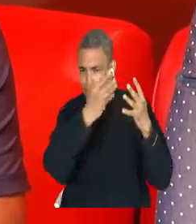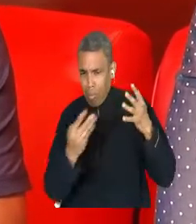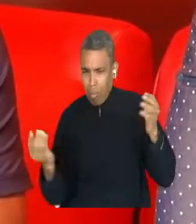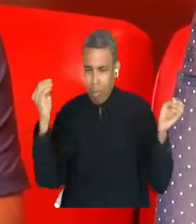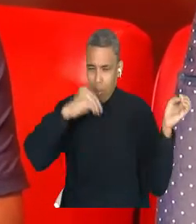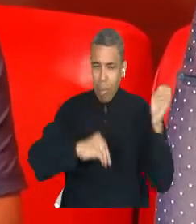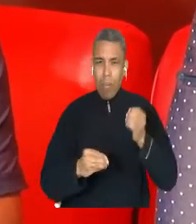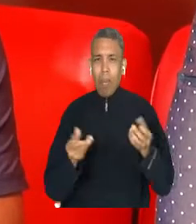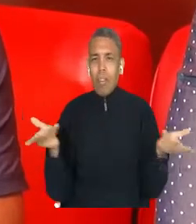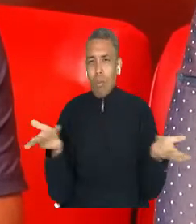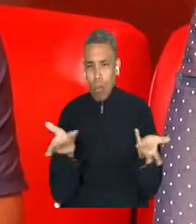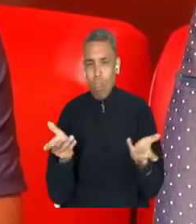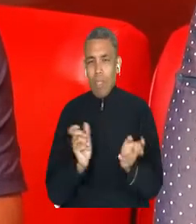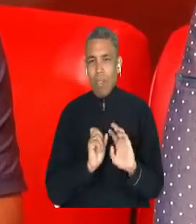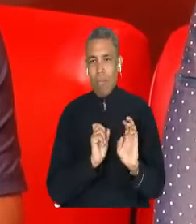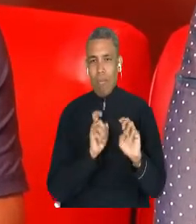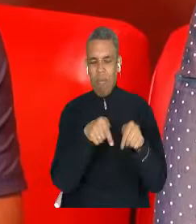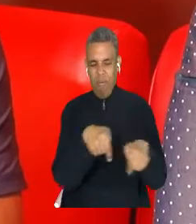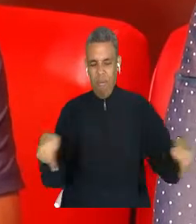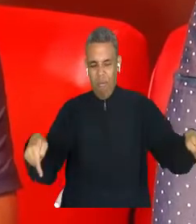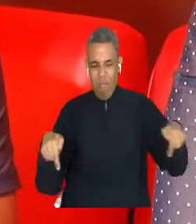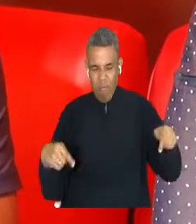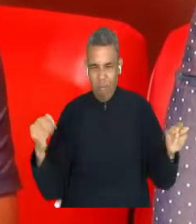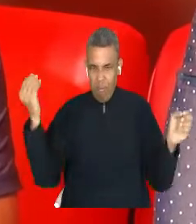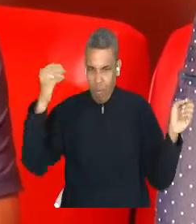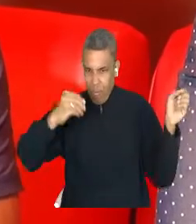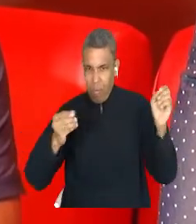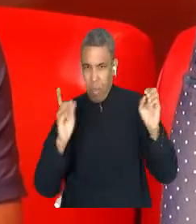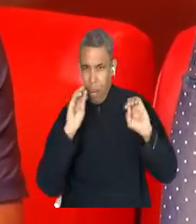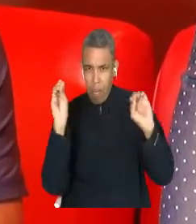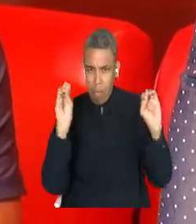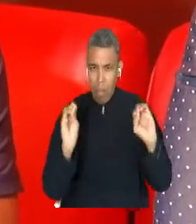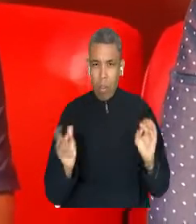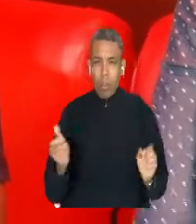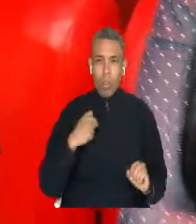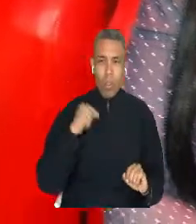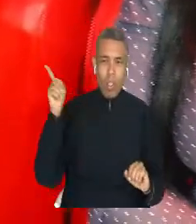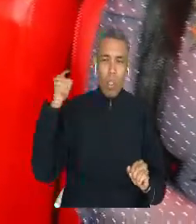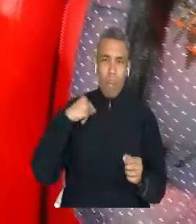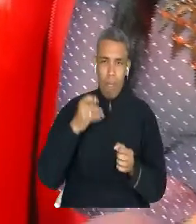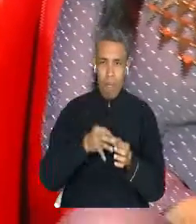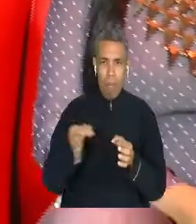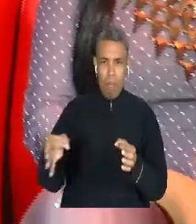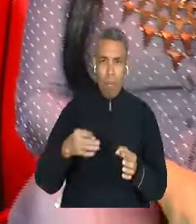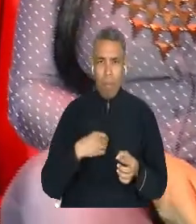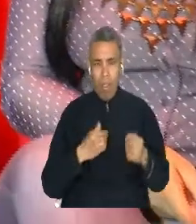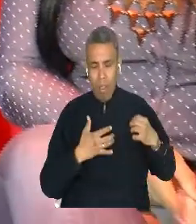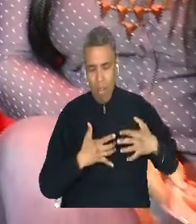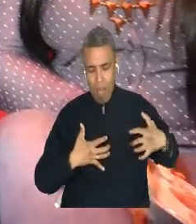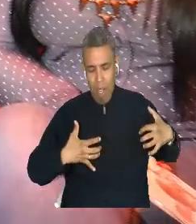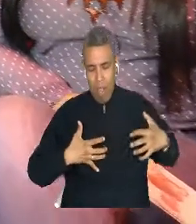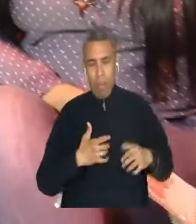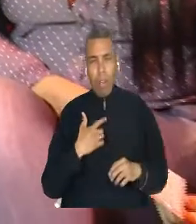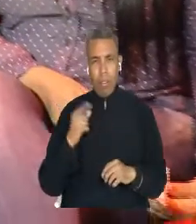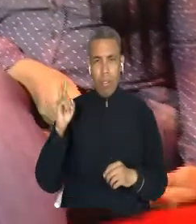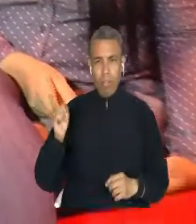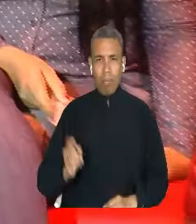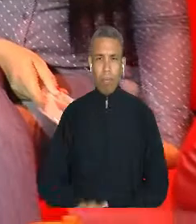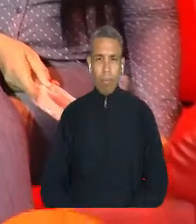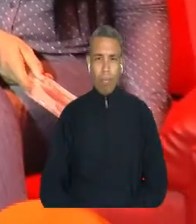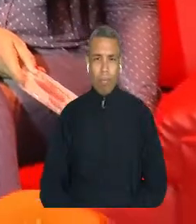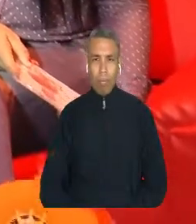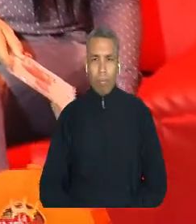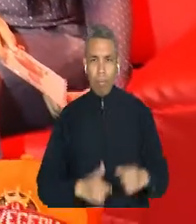con un grupo de trabajo, se logró llegar a ese objetivo de tener un sonido muy, muy personal. La canción tiene un estilo muy